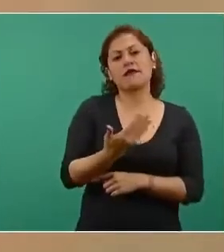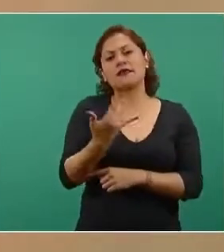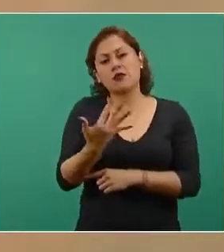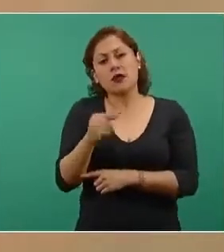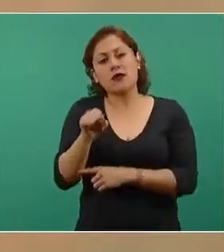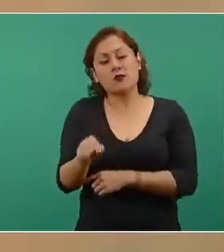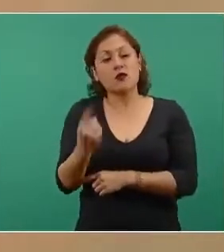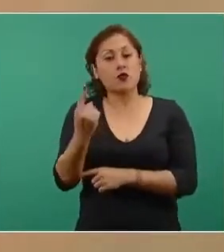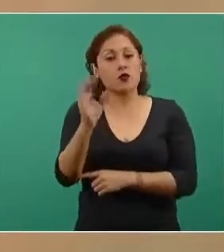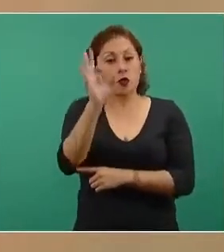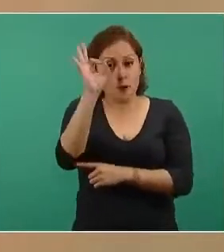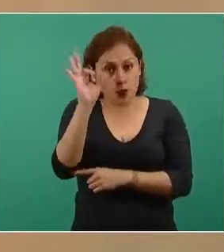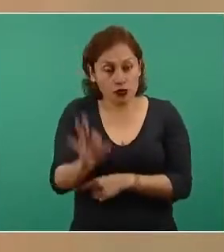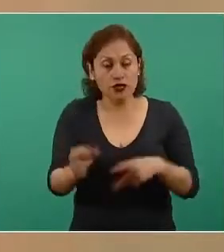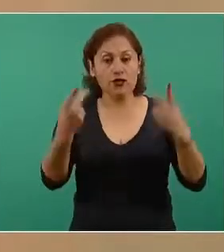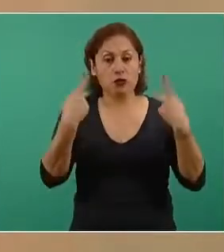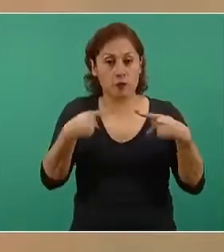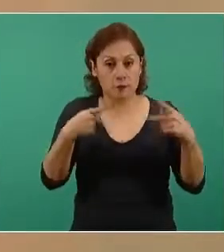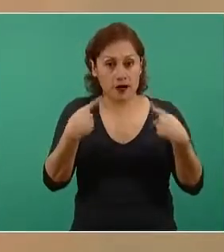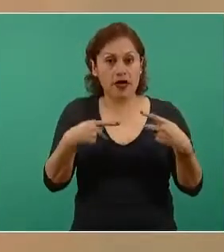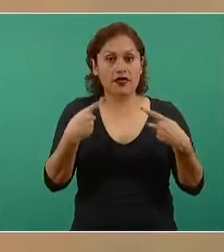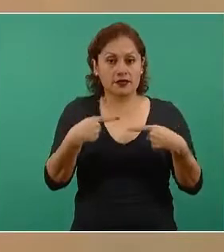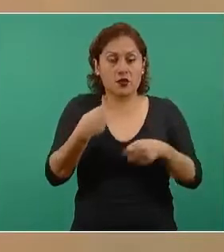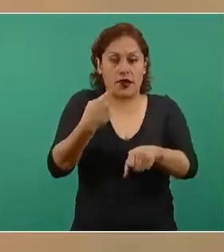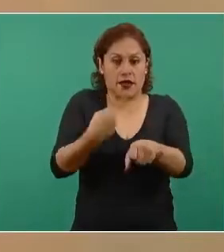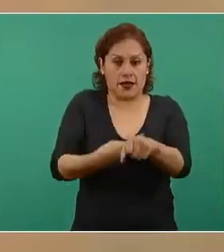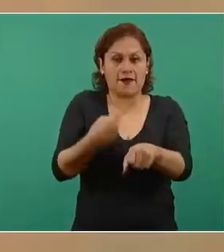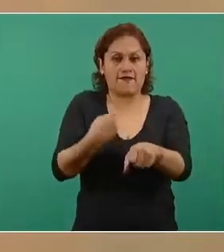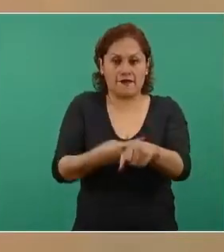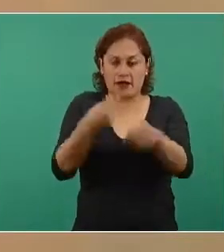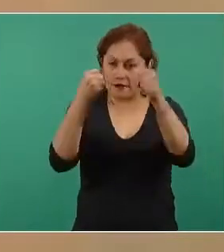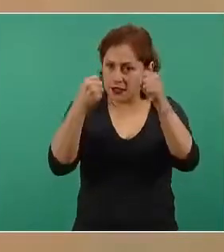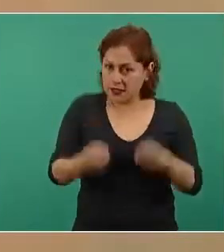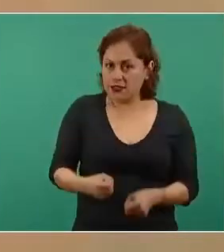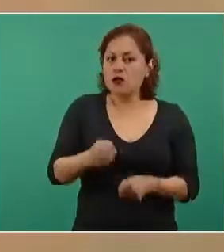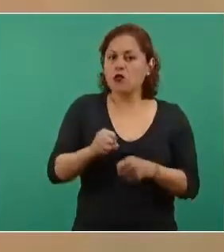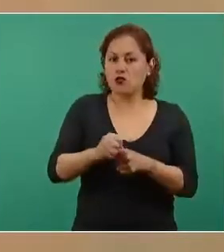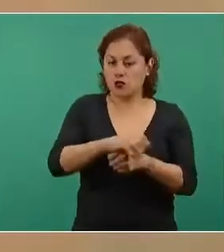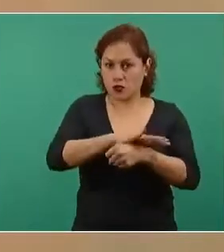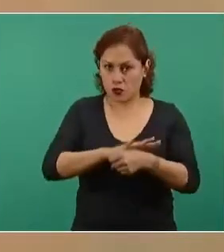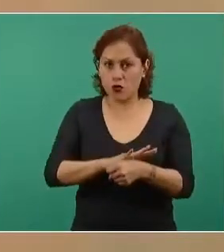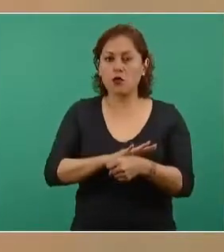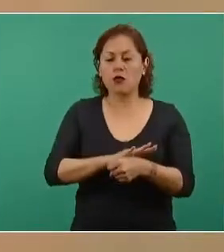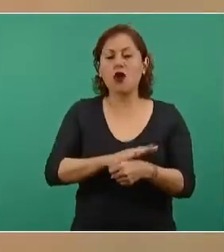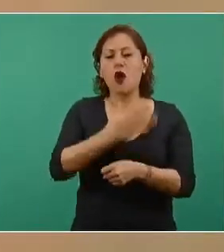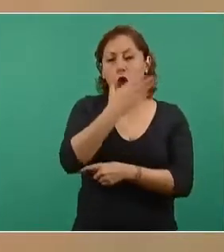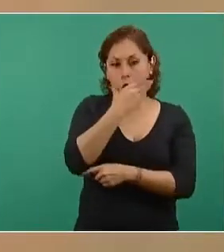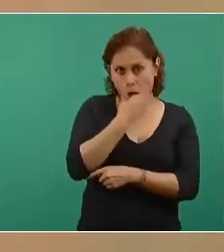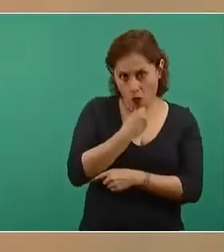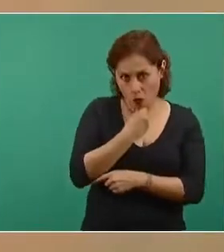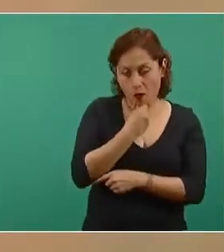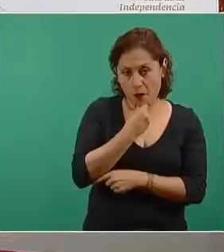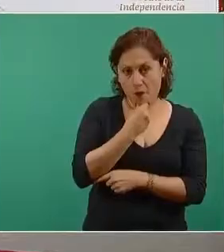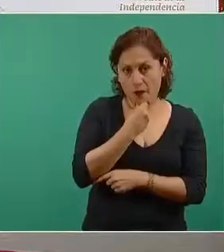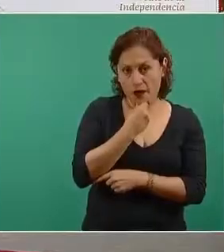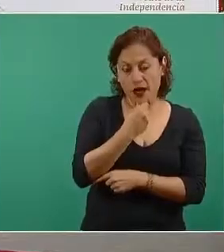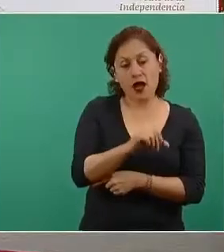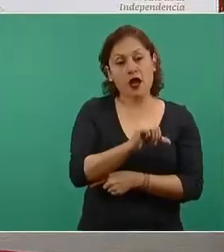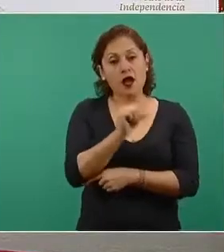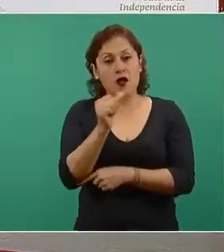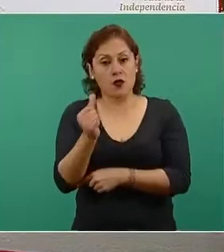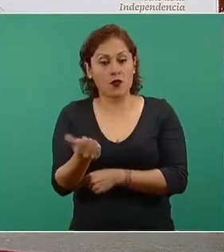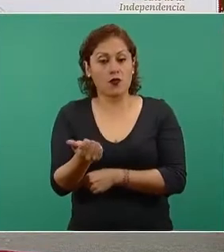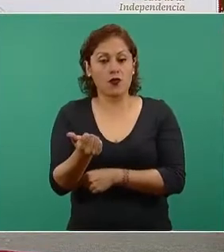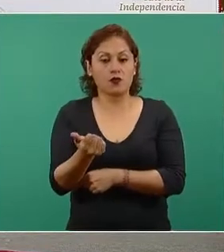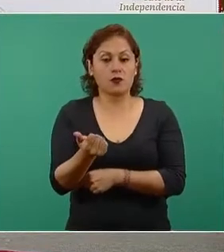50.1% de la población reportada como confirmada por COVID son varones, es el del sexo masculino, y